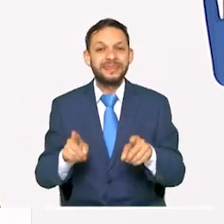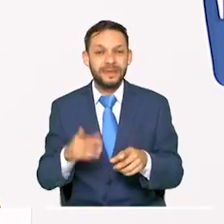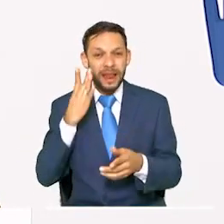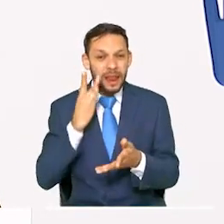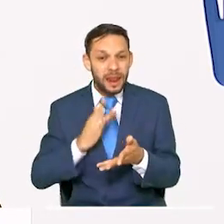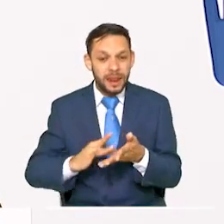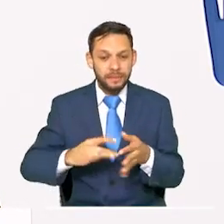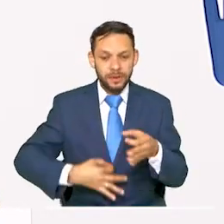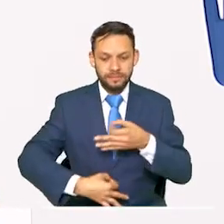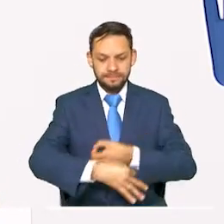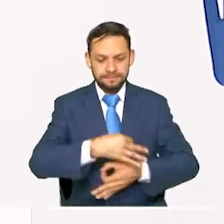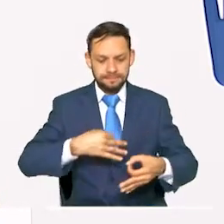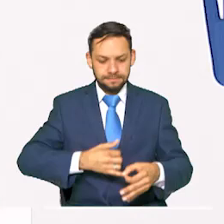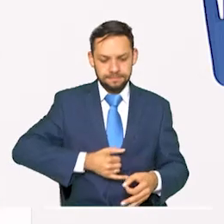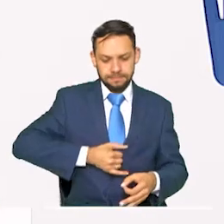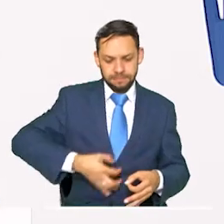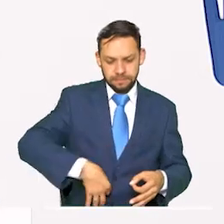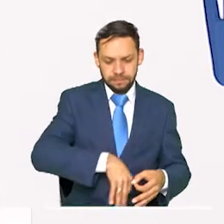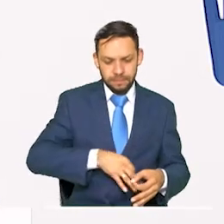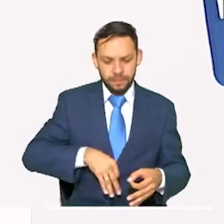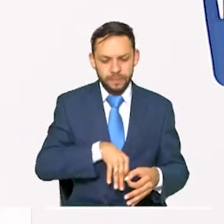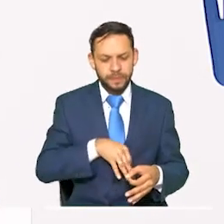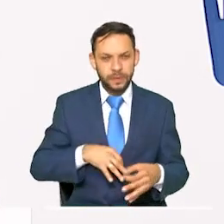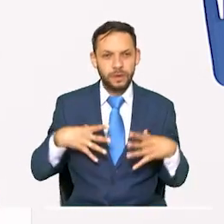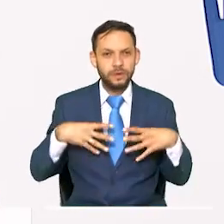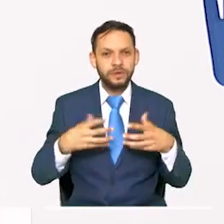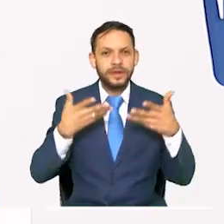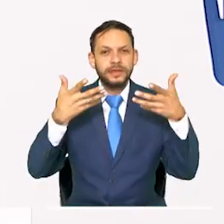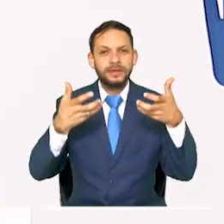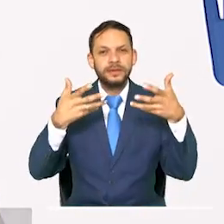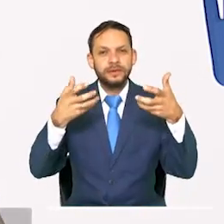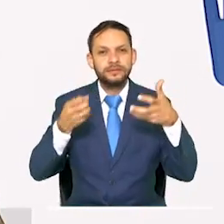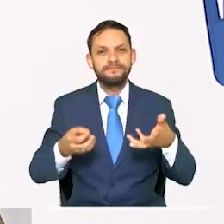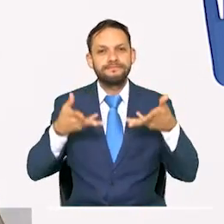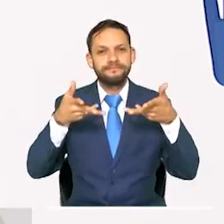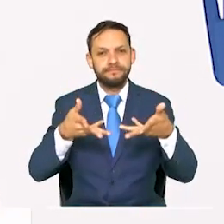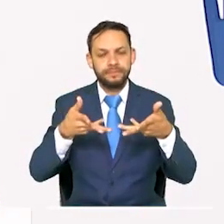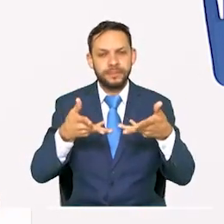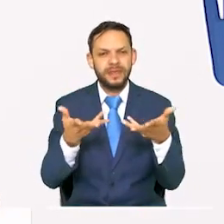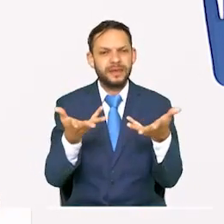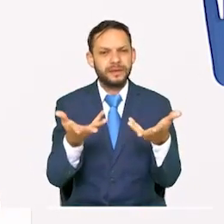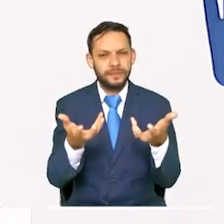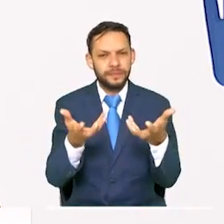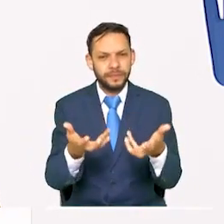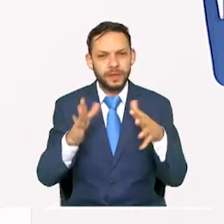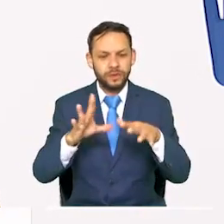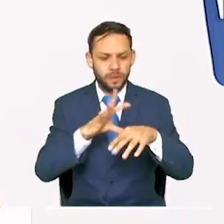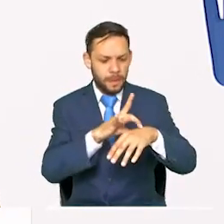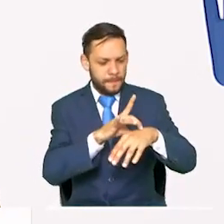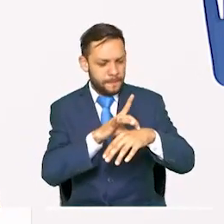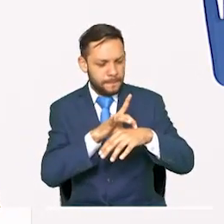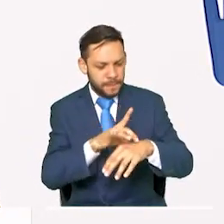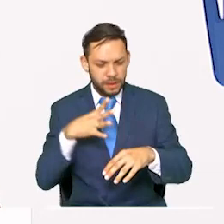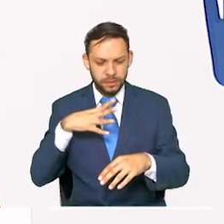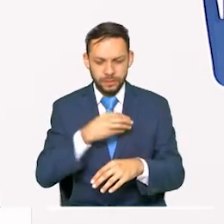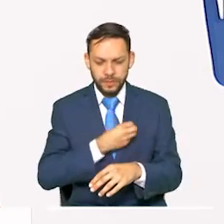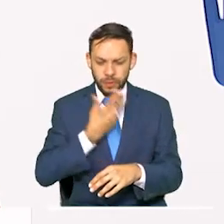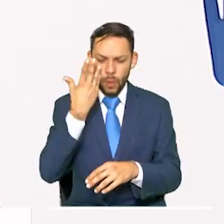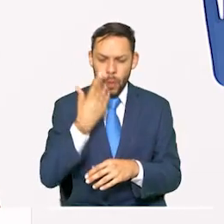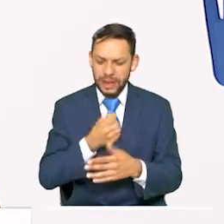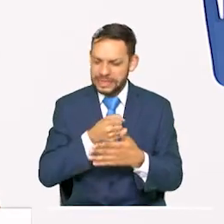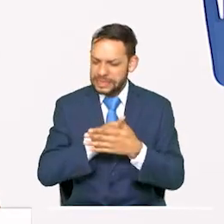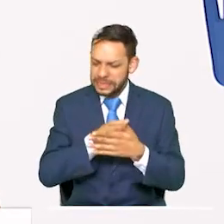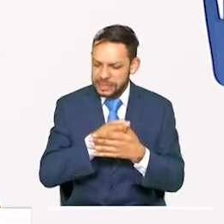intestinal. Todo esto porque queremos que el trabajo médico que hacemos permanentemente con